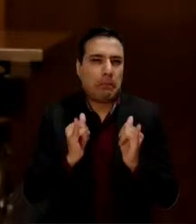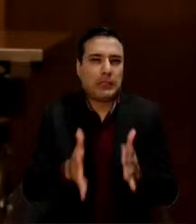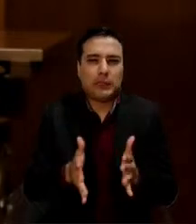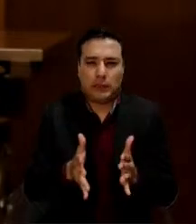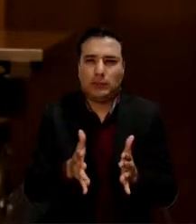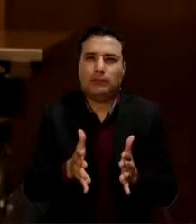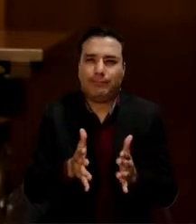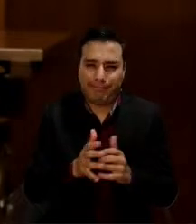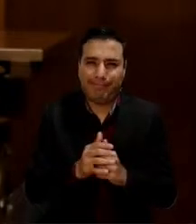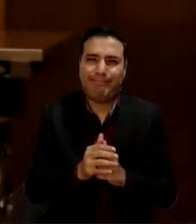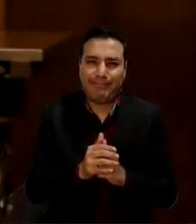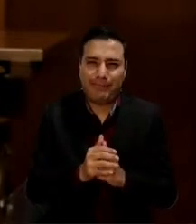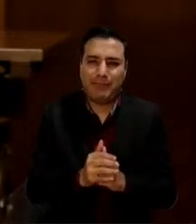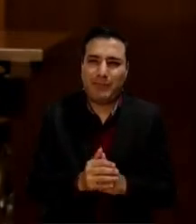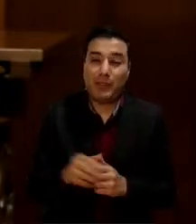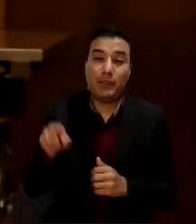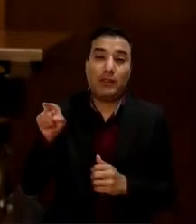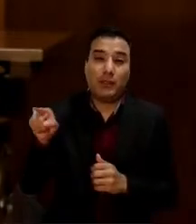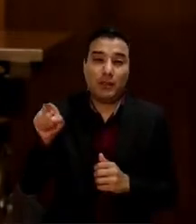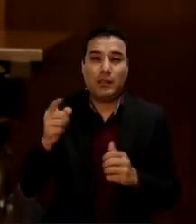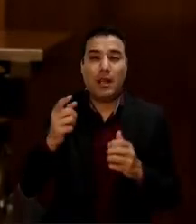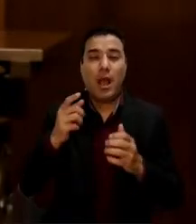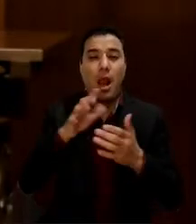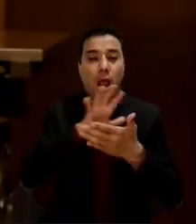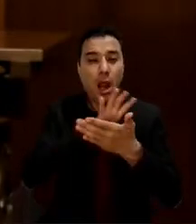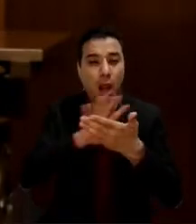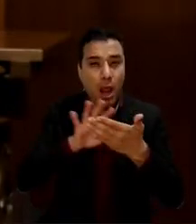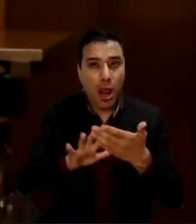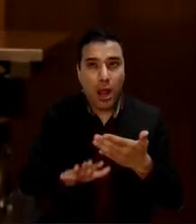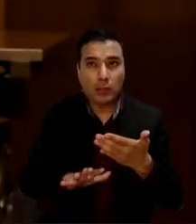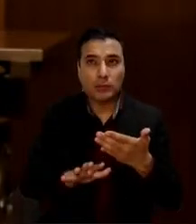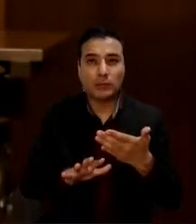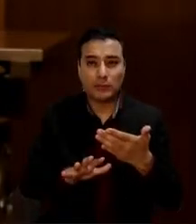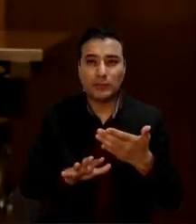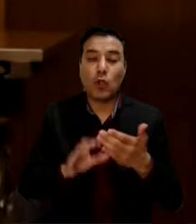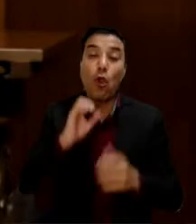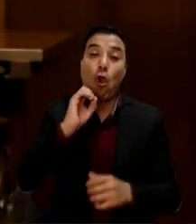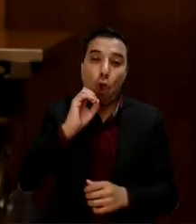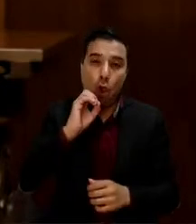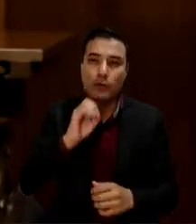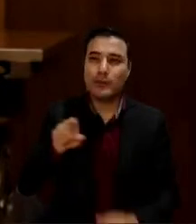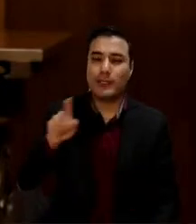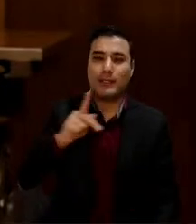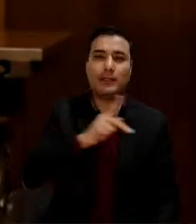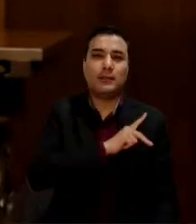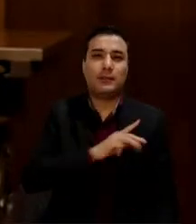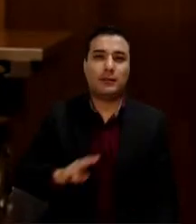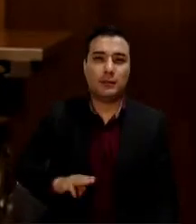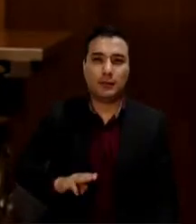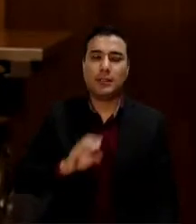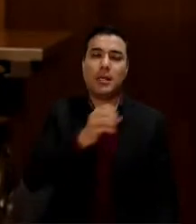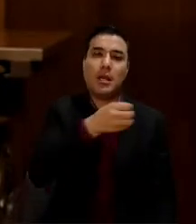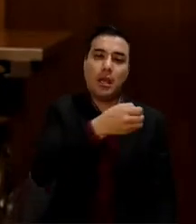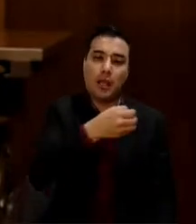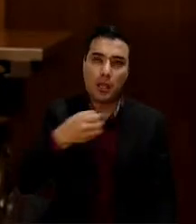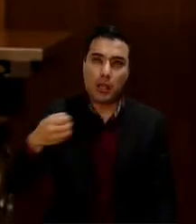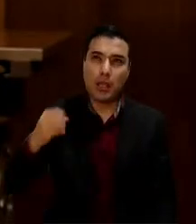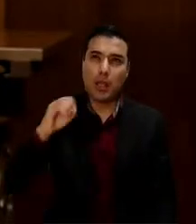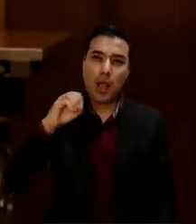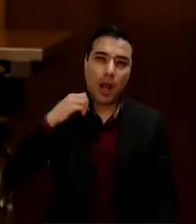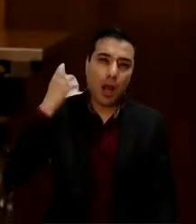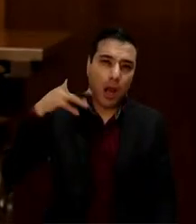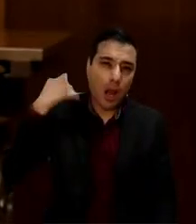bien escuchar en un lapso de 60 a 120 minutos el conjunto de actividades